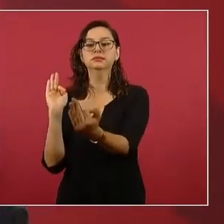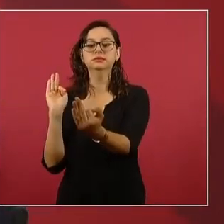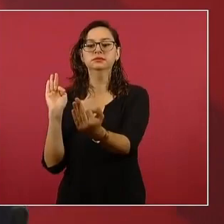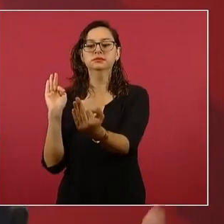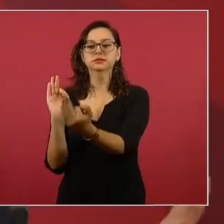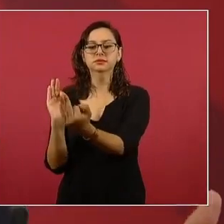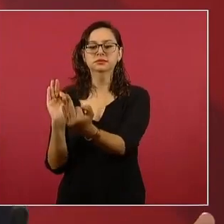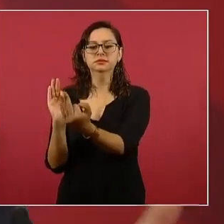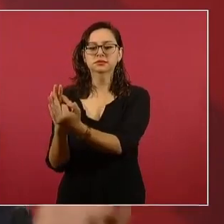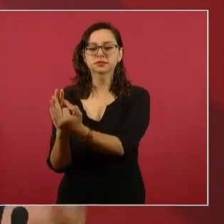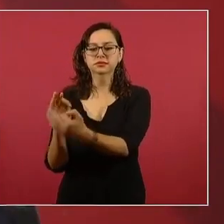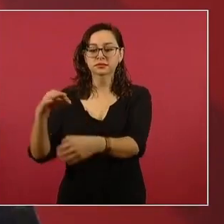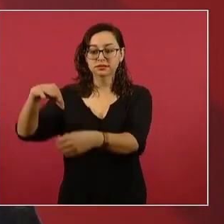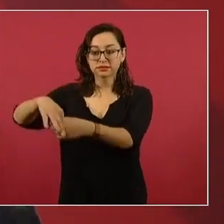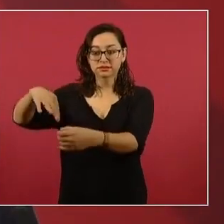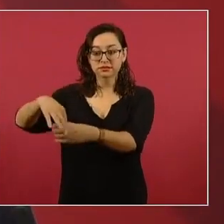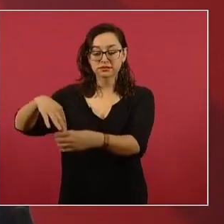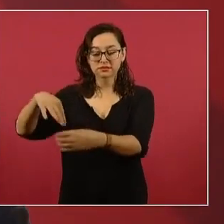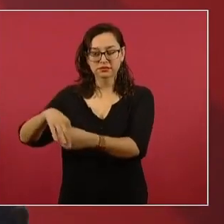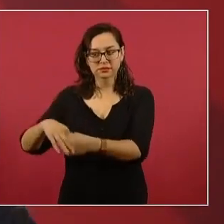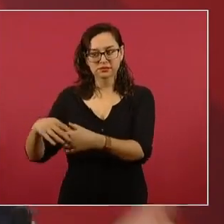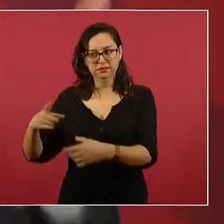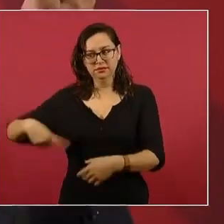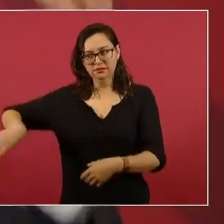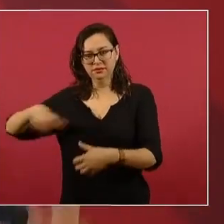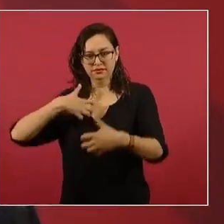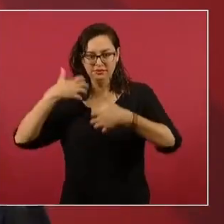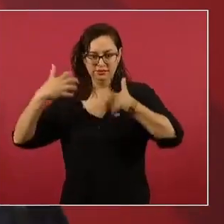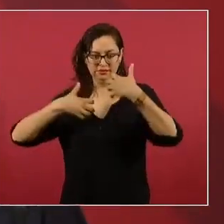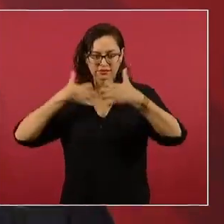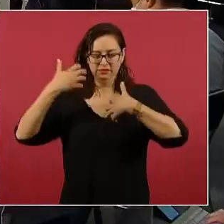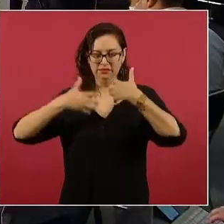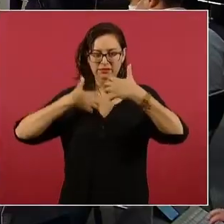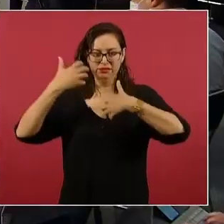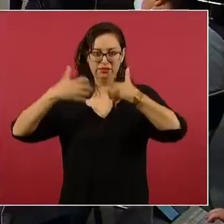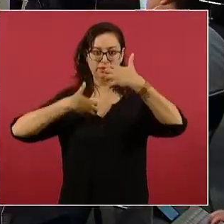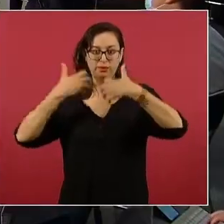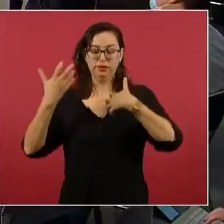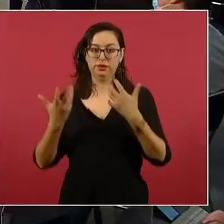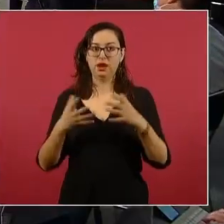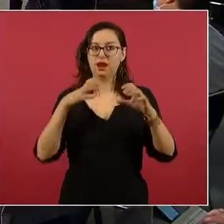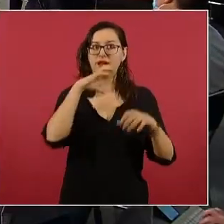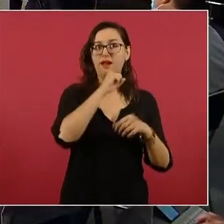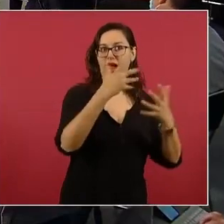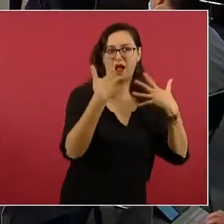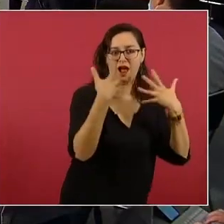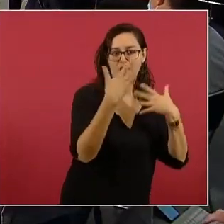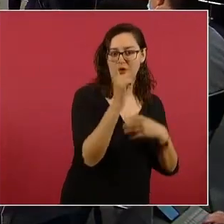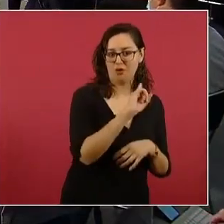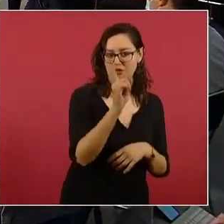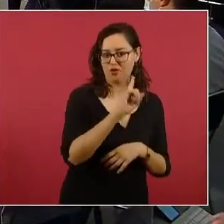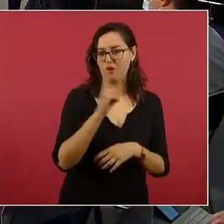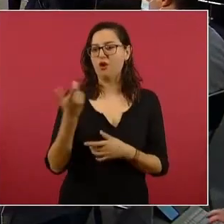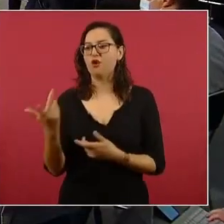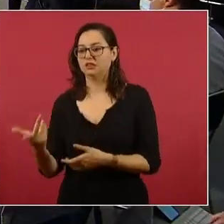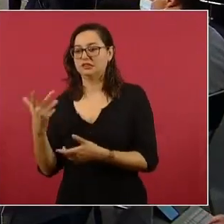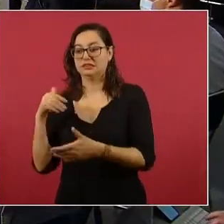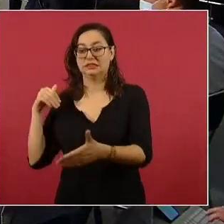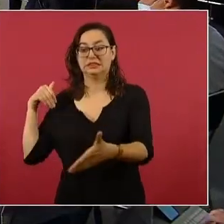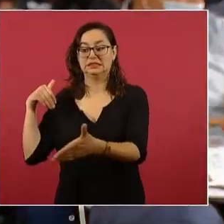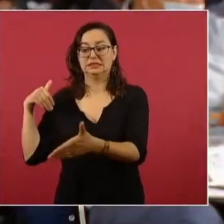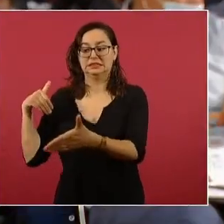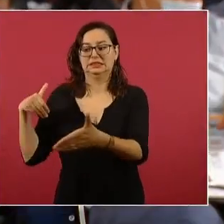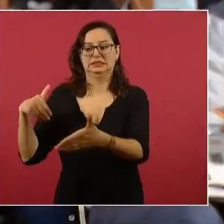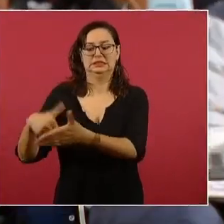por el calor, pero no que estamos ahora. No, y ahí también por el otro. Por